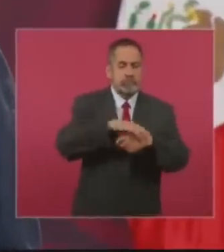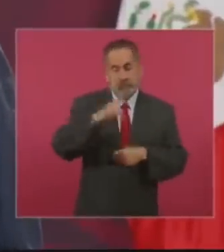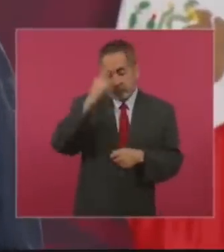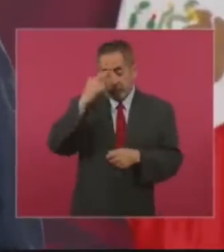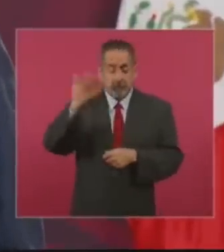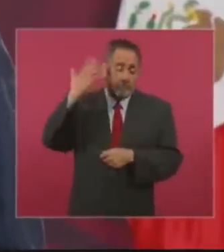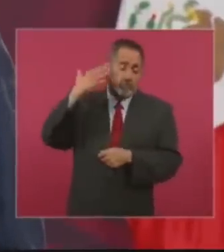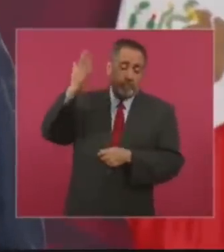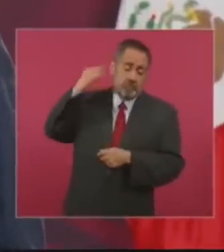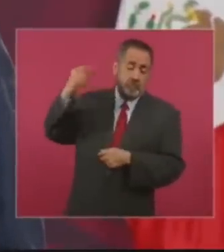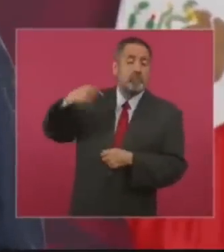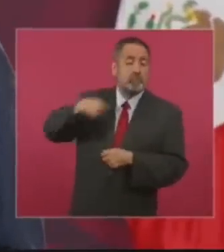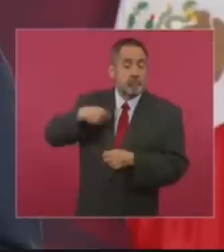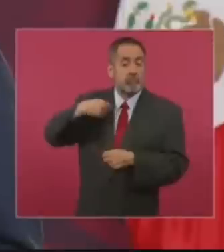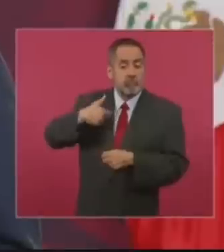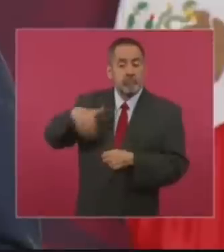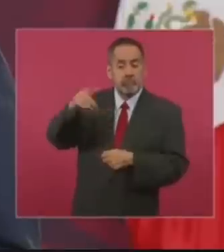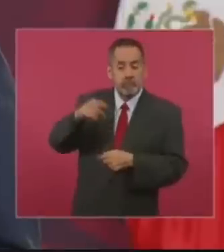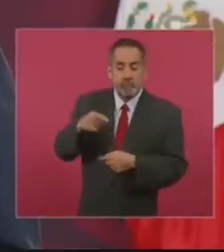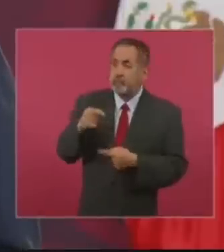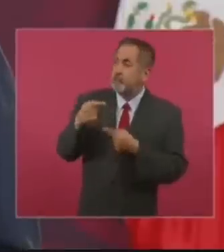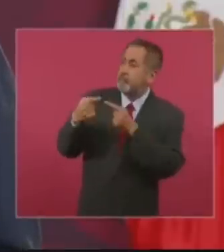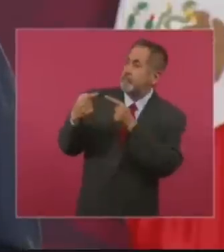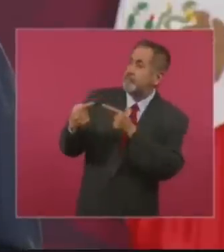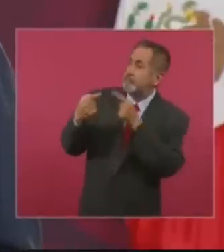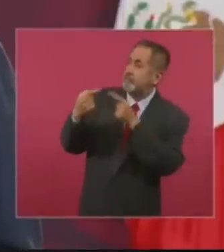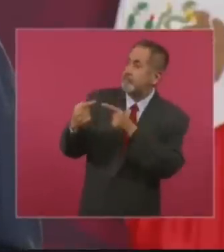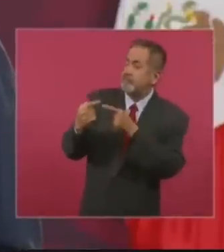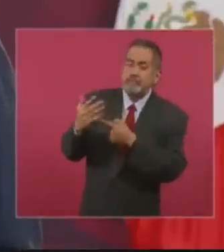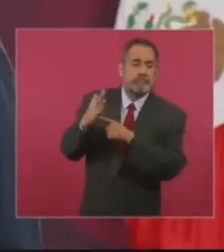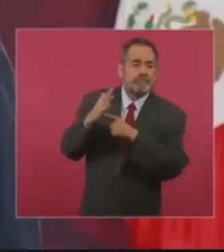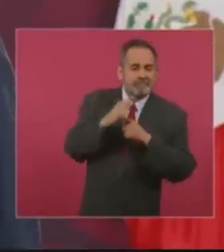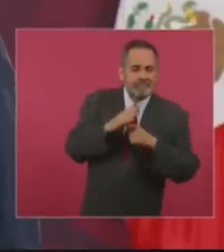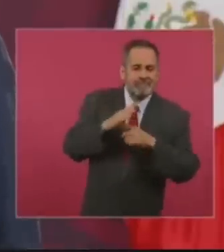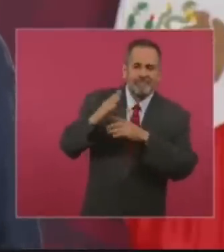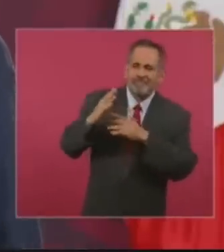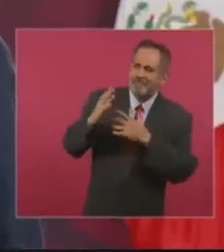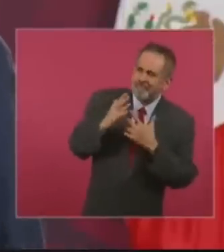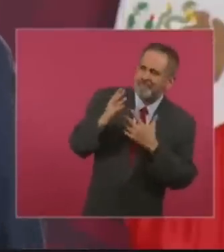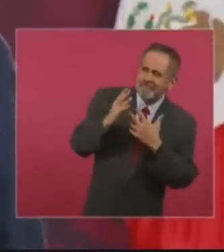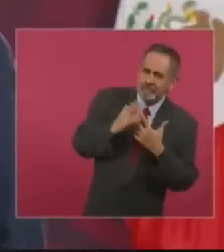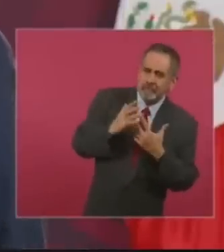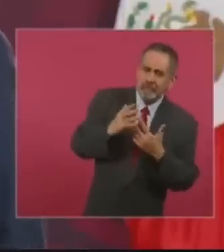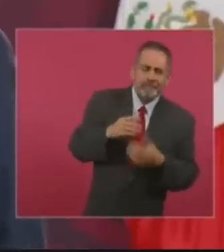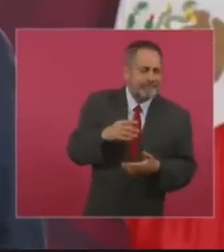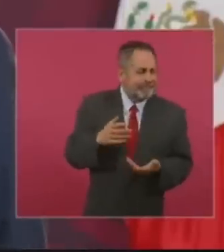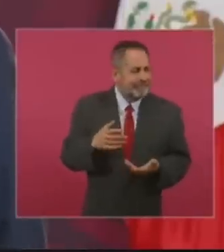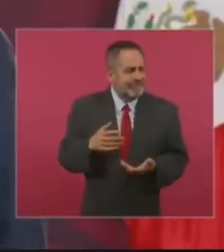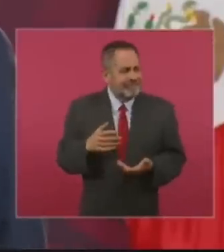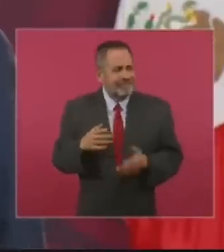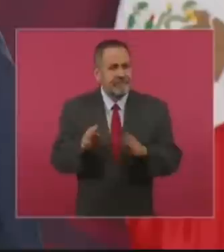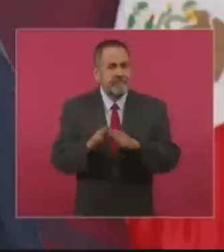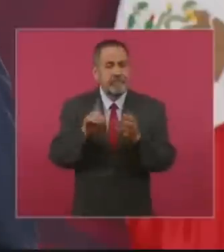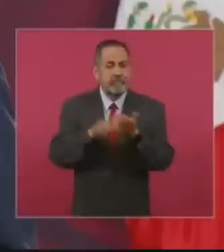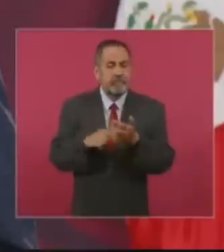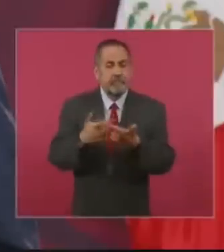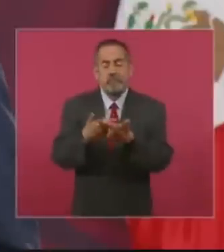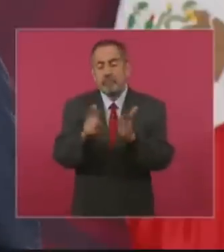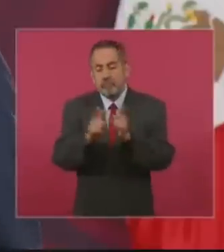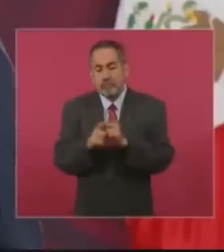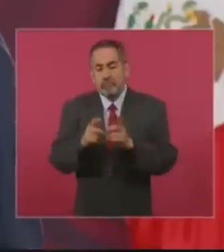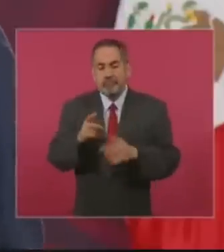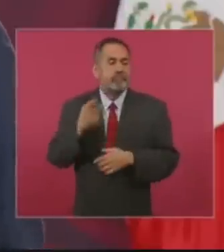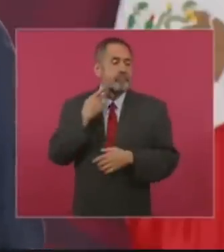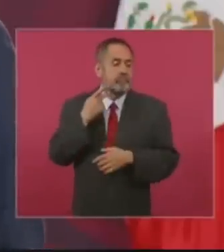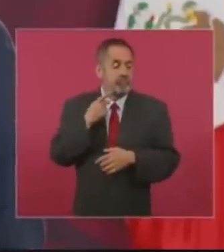opositores sobre todo la gente de que si se estaba en un partido no les